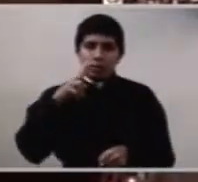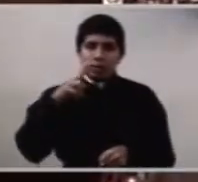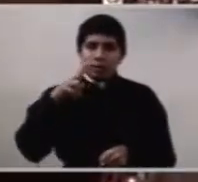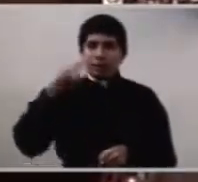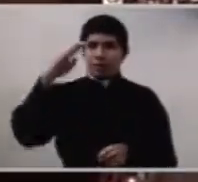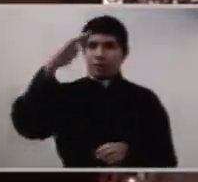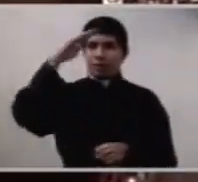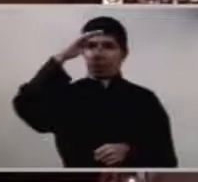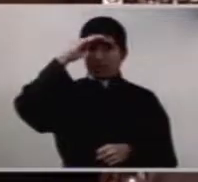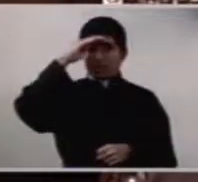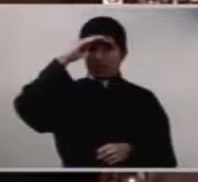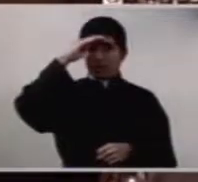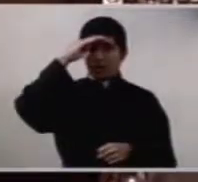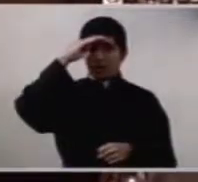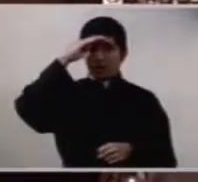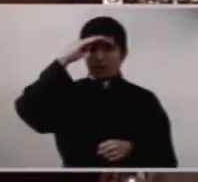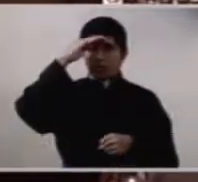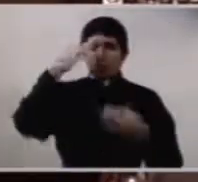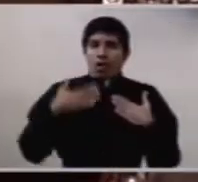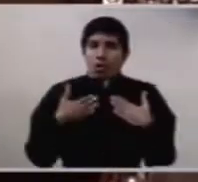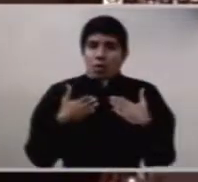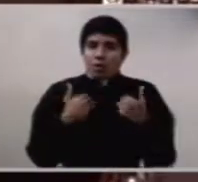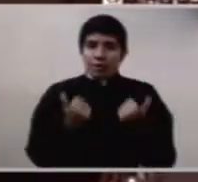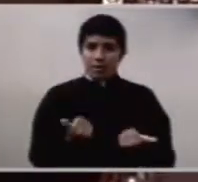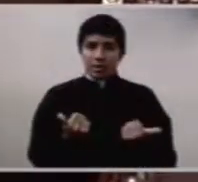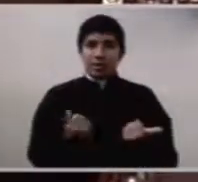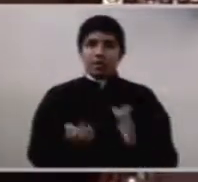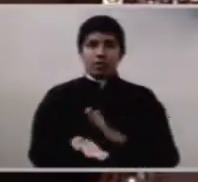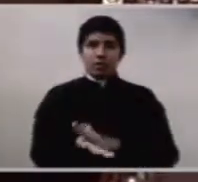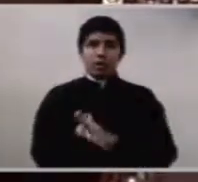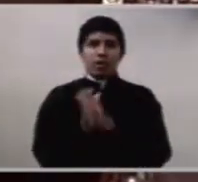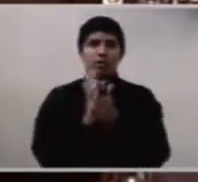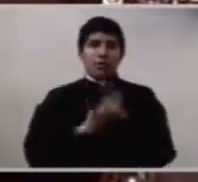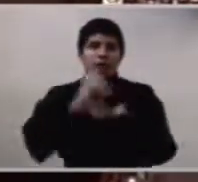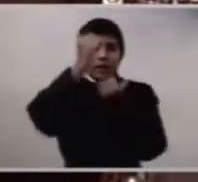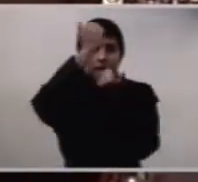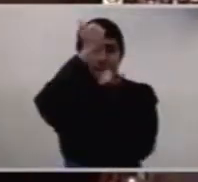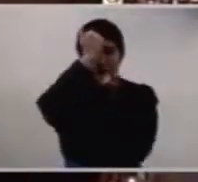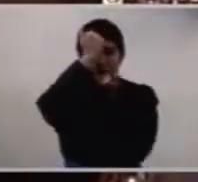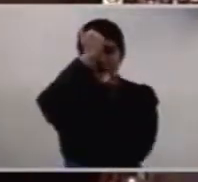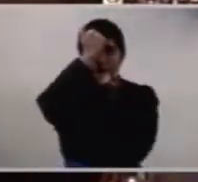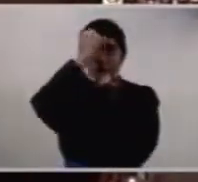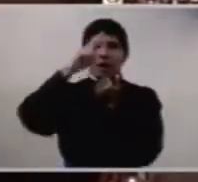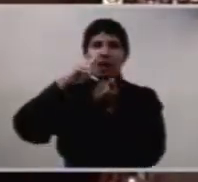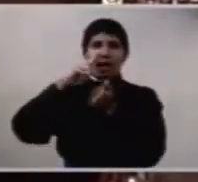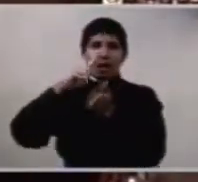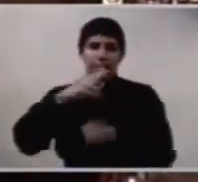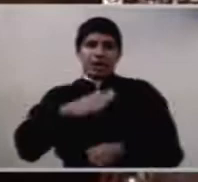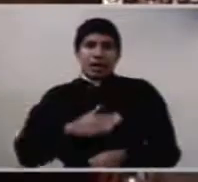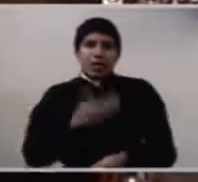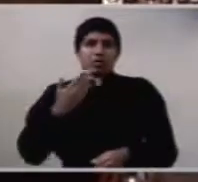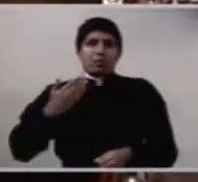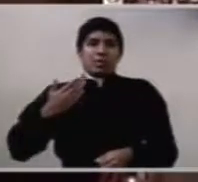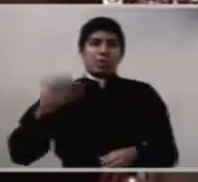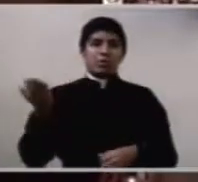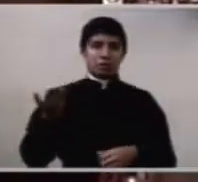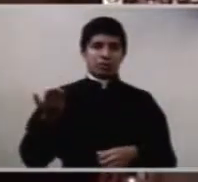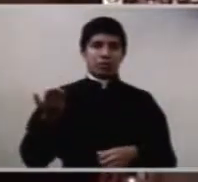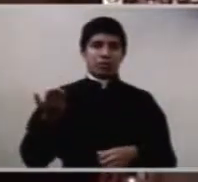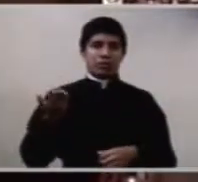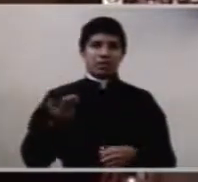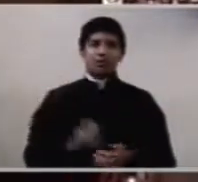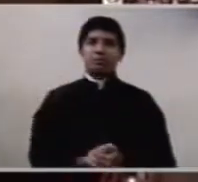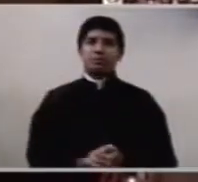recapacitar, de convertirse y de decirle que sí a nuestro Señor, aunque fuera al final de una